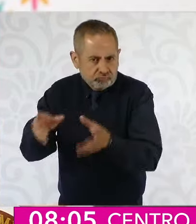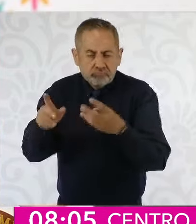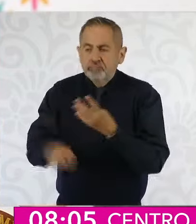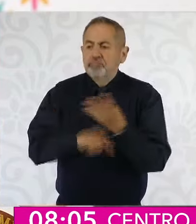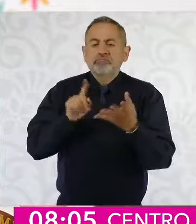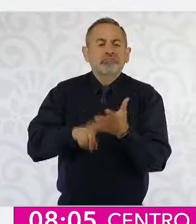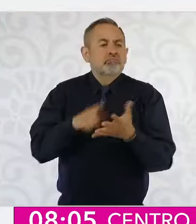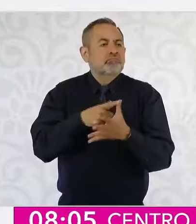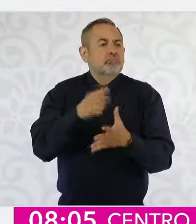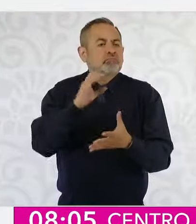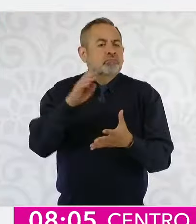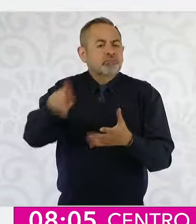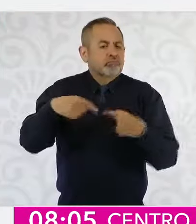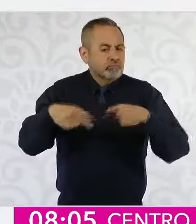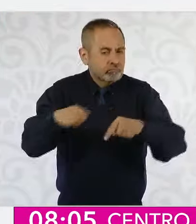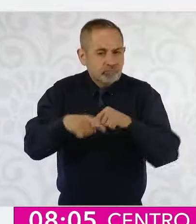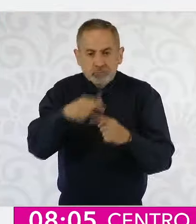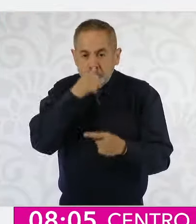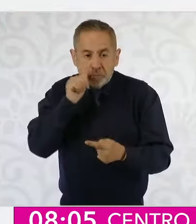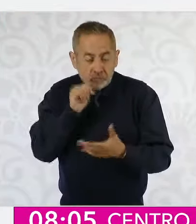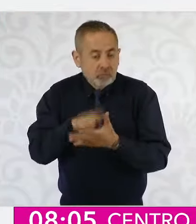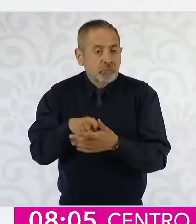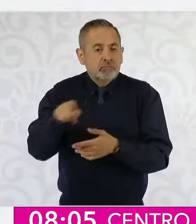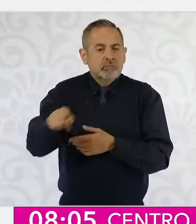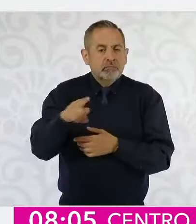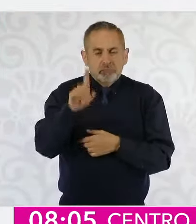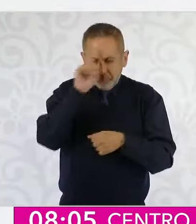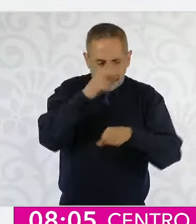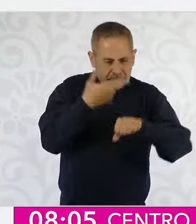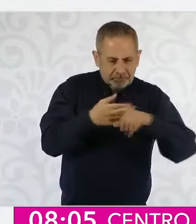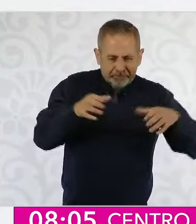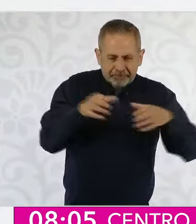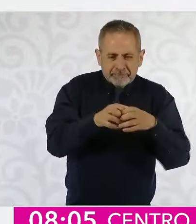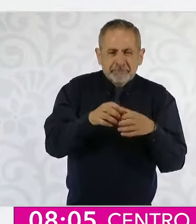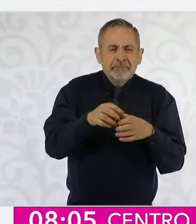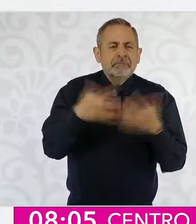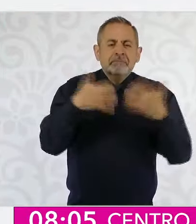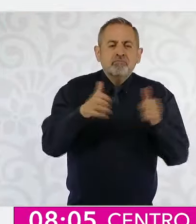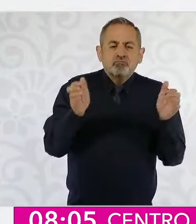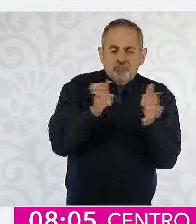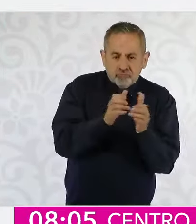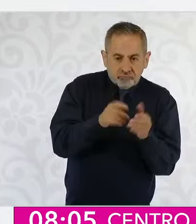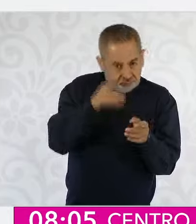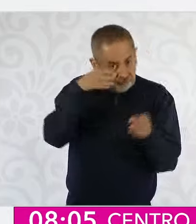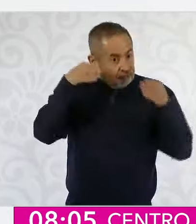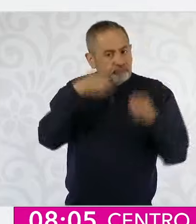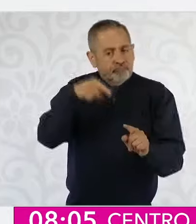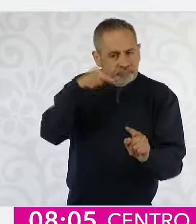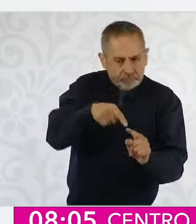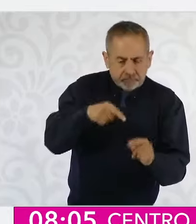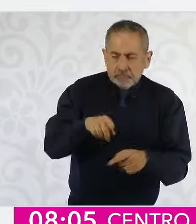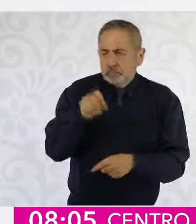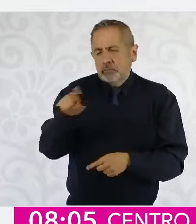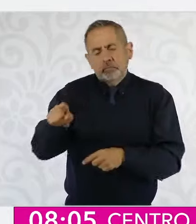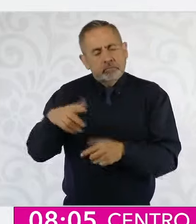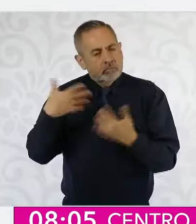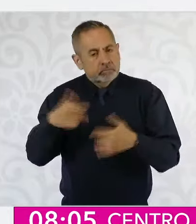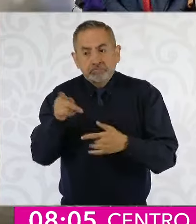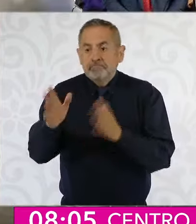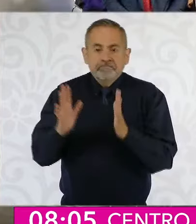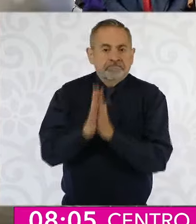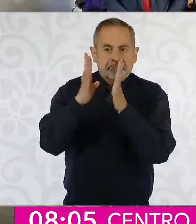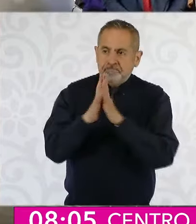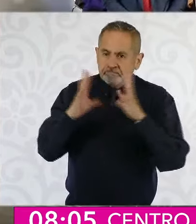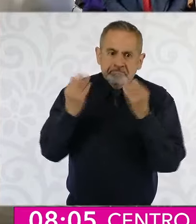Club Juárez, presidenta del Consejo de Microempresas, que será uno de nuestros ángulos de enfoque, y desde luego participa en